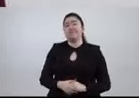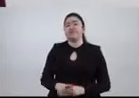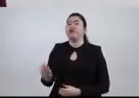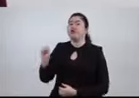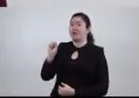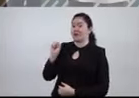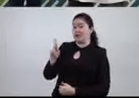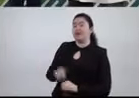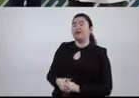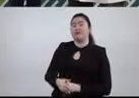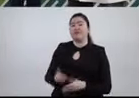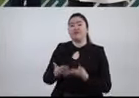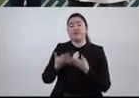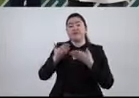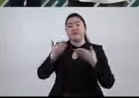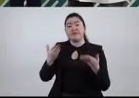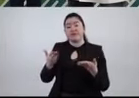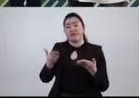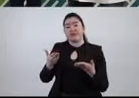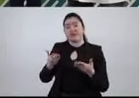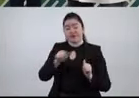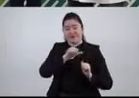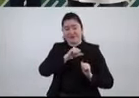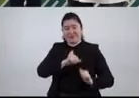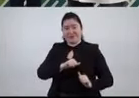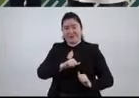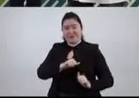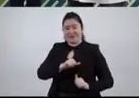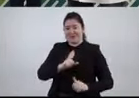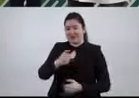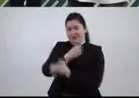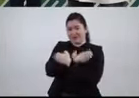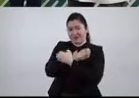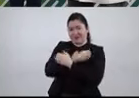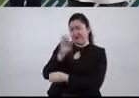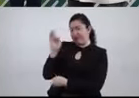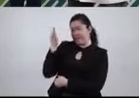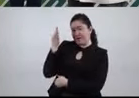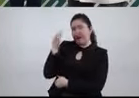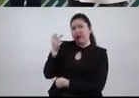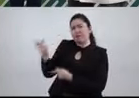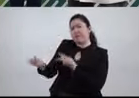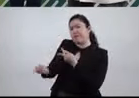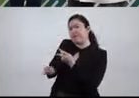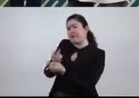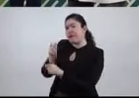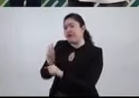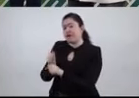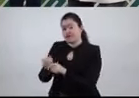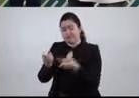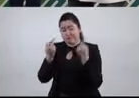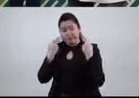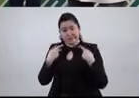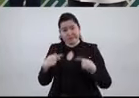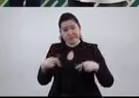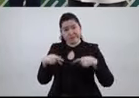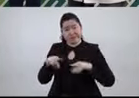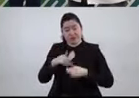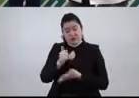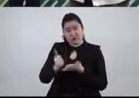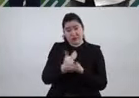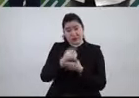al coordinador de la Autoridad Educativa Federal quisiera preguntarle, ¿de qué servirá que este personal educativo en Ciudad